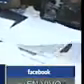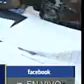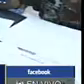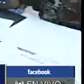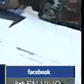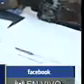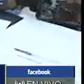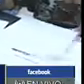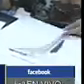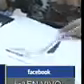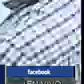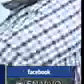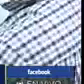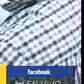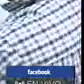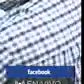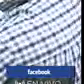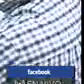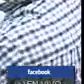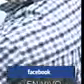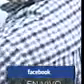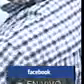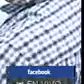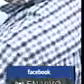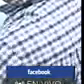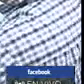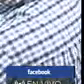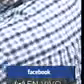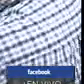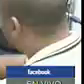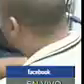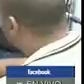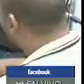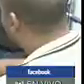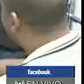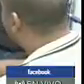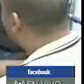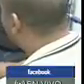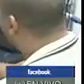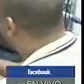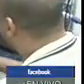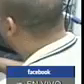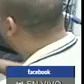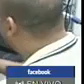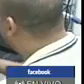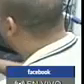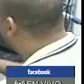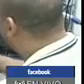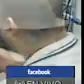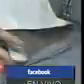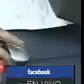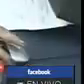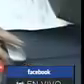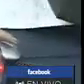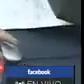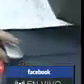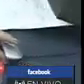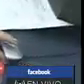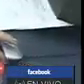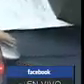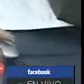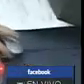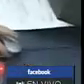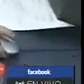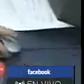Hoy fue aprobada la prórroga del estado de emergencia por el COVID-19 y, además, se amplió el plazo para que los contribuyentes presenten su